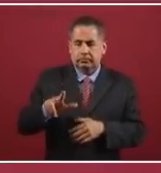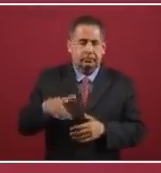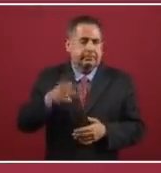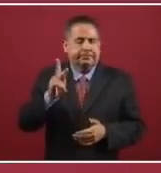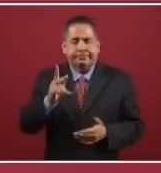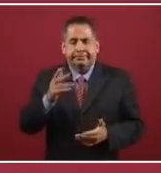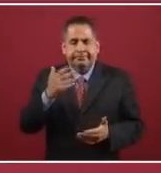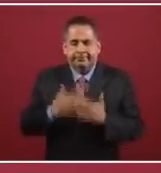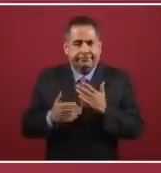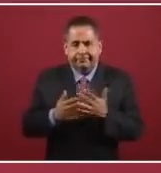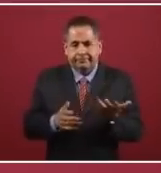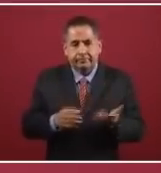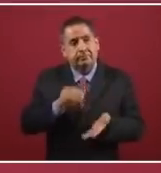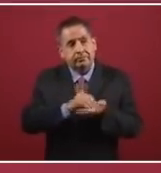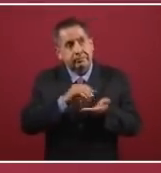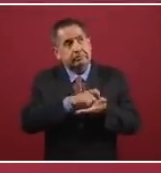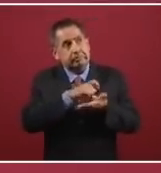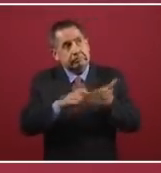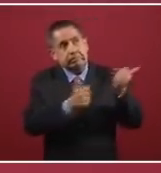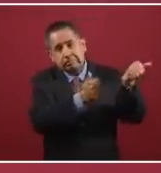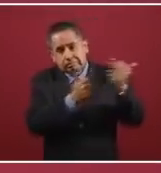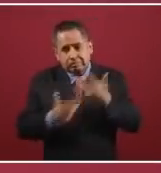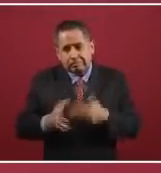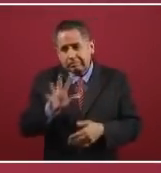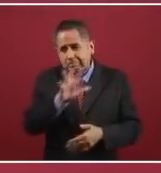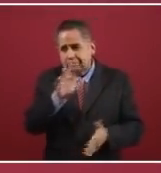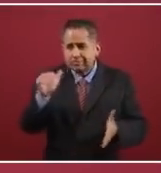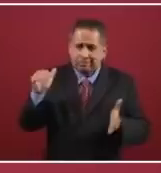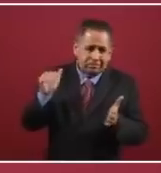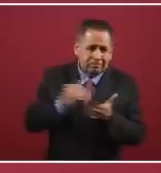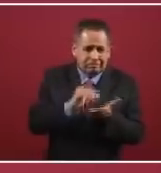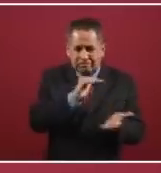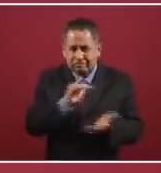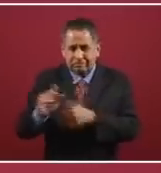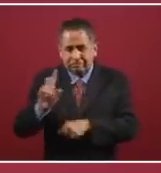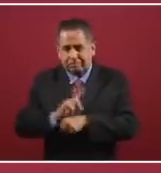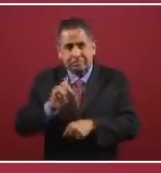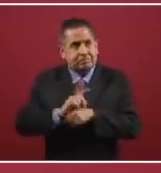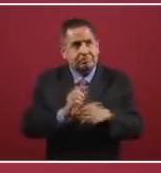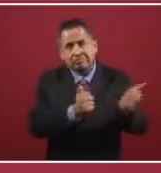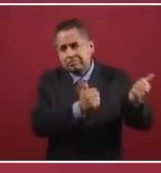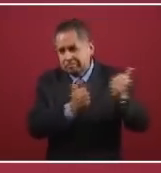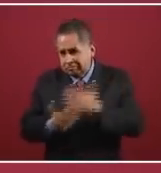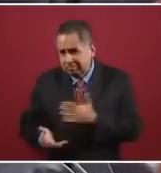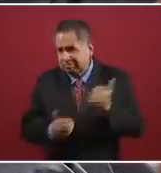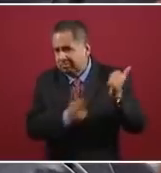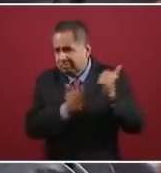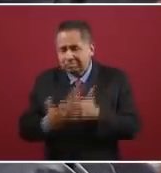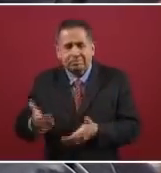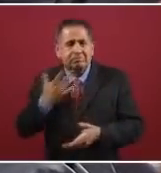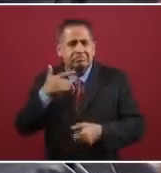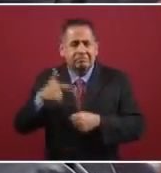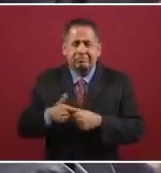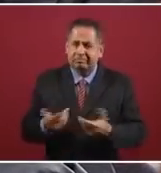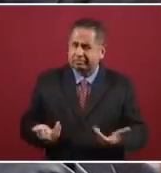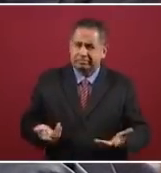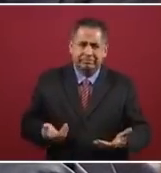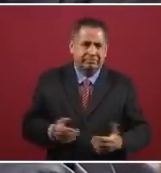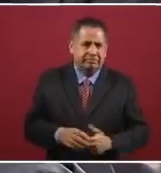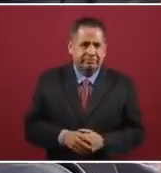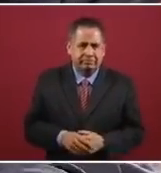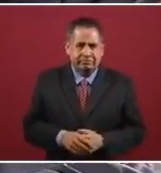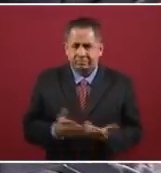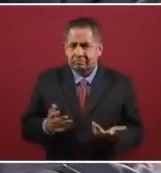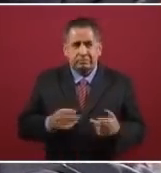maneras, estamos comprando alrededor de 500 mil barriles diarios de gasolinas,